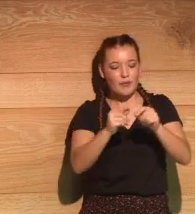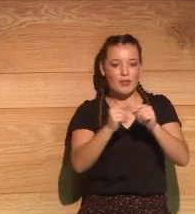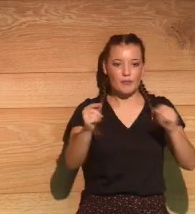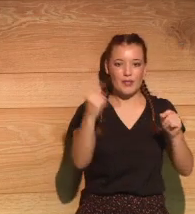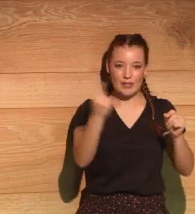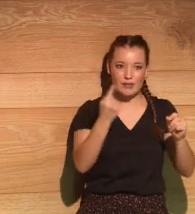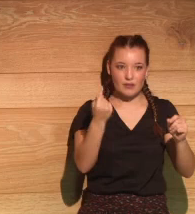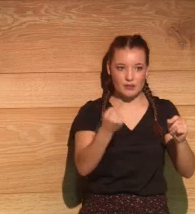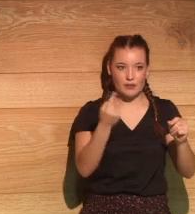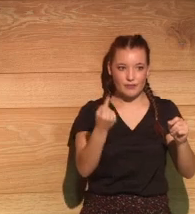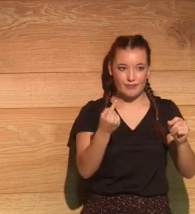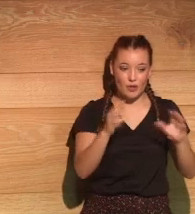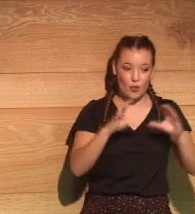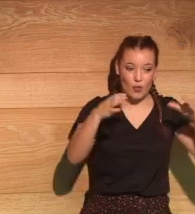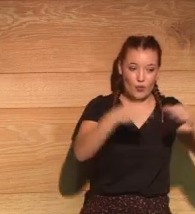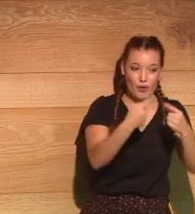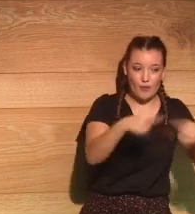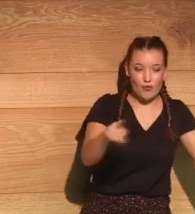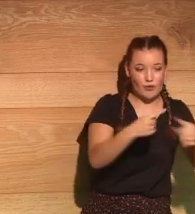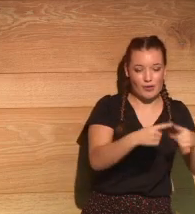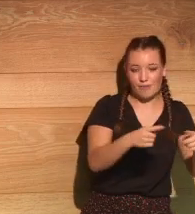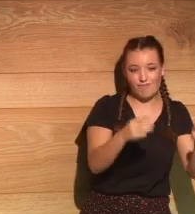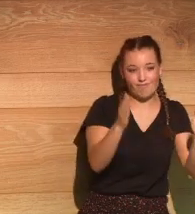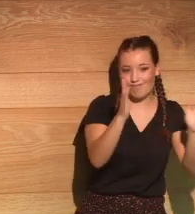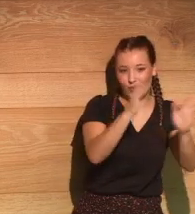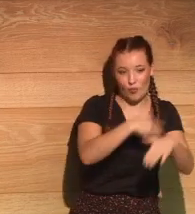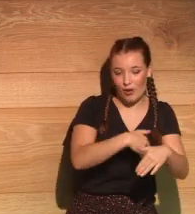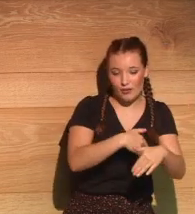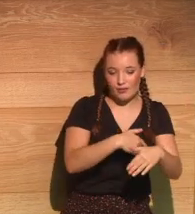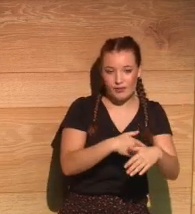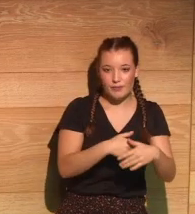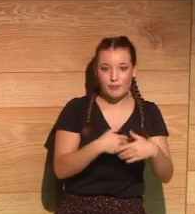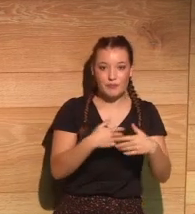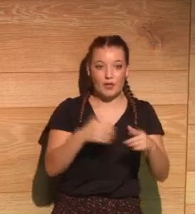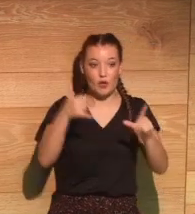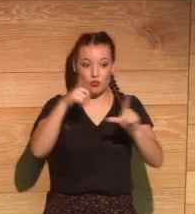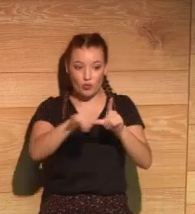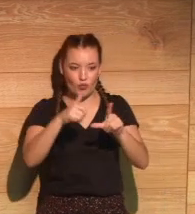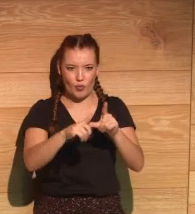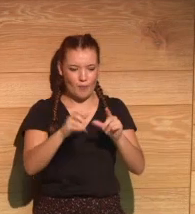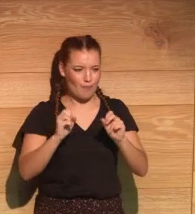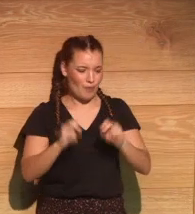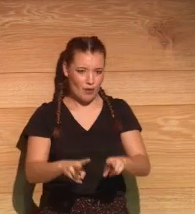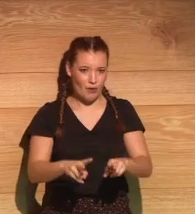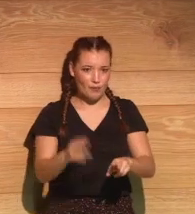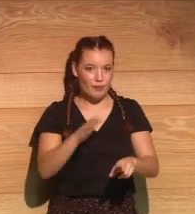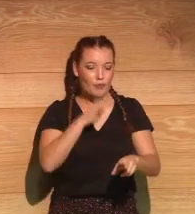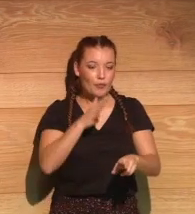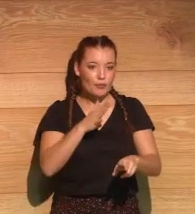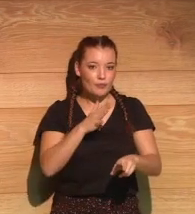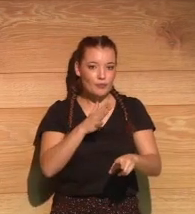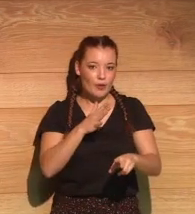vez menos comunidades musicales, comunidades emocionales basadas en la música. Y con YouTube, peor todavía, porque lo hace